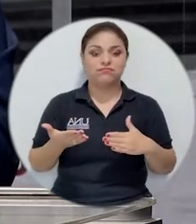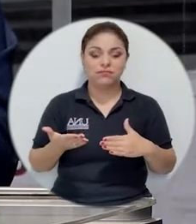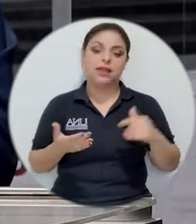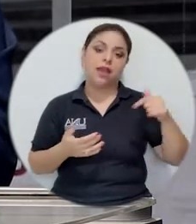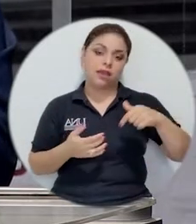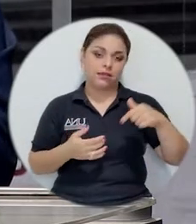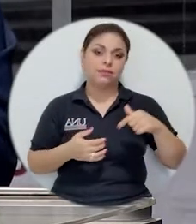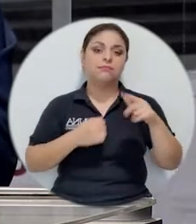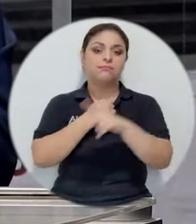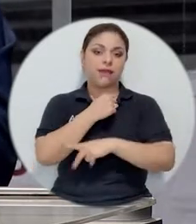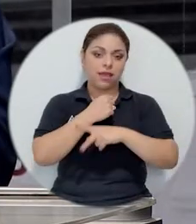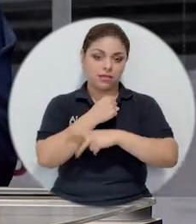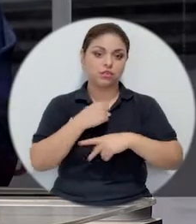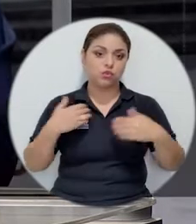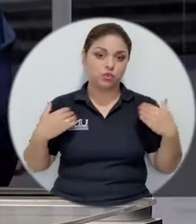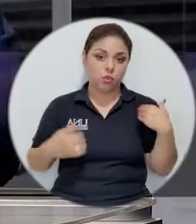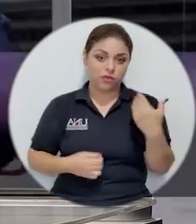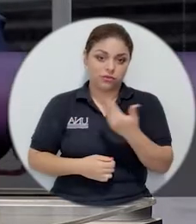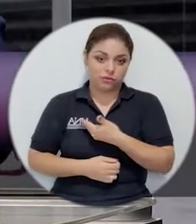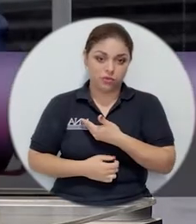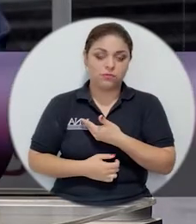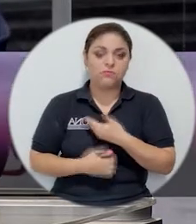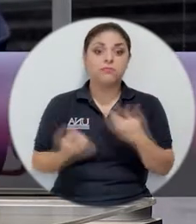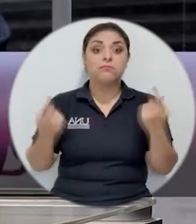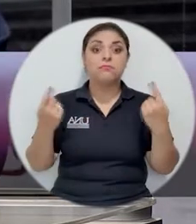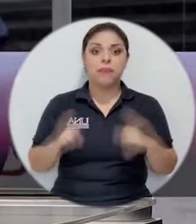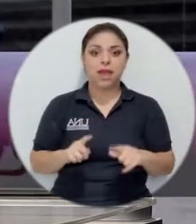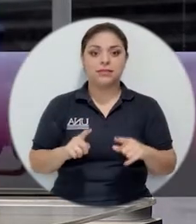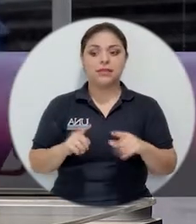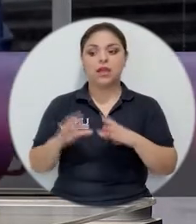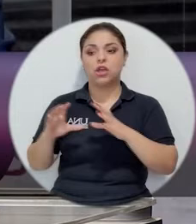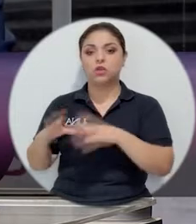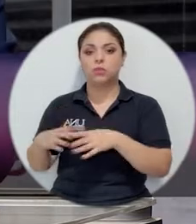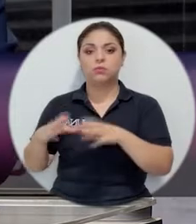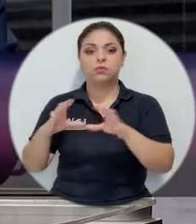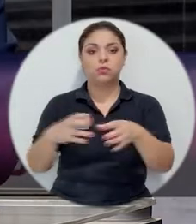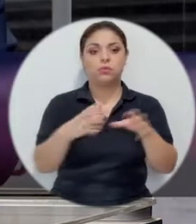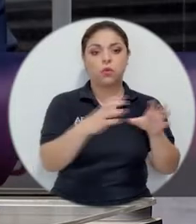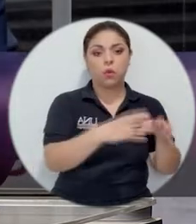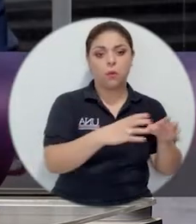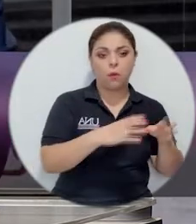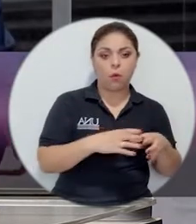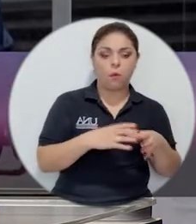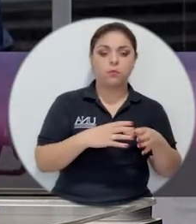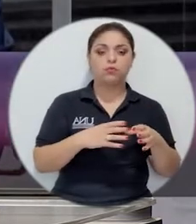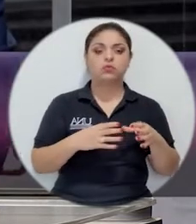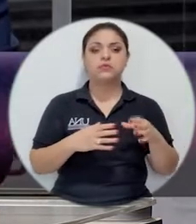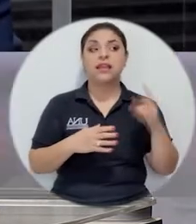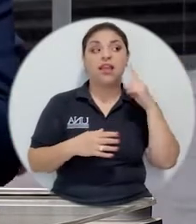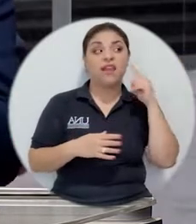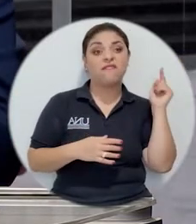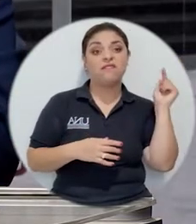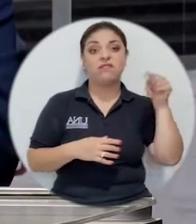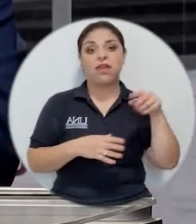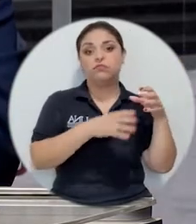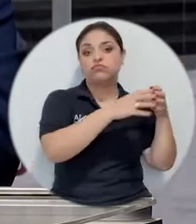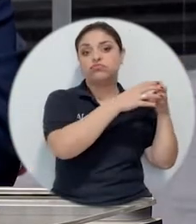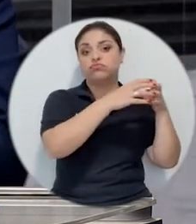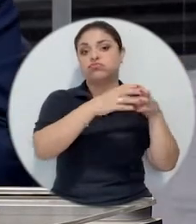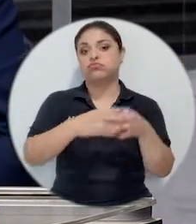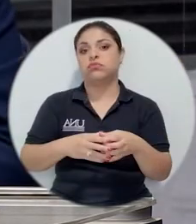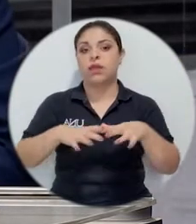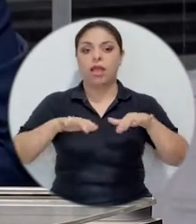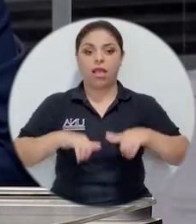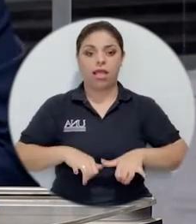incidencia en un país como el nuestro, claro, no solamente por la presencia de ese tipo de grupos que eventualmente pueden utilizar el país como un destino, como un espacio para